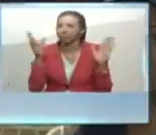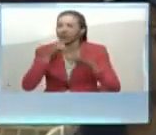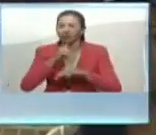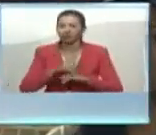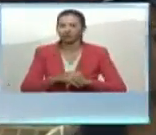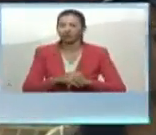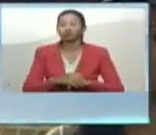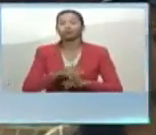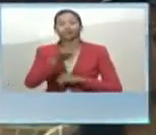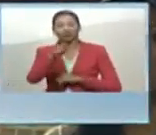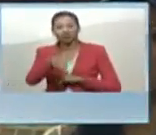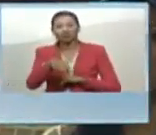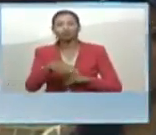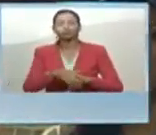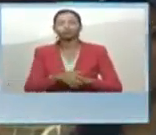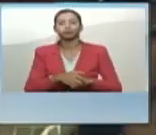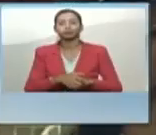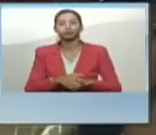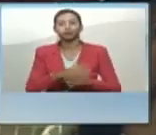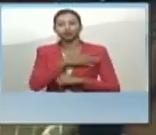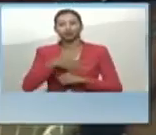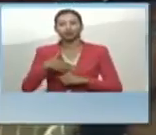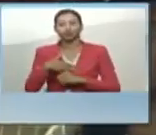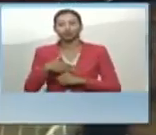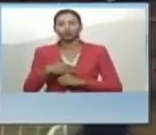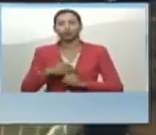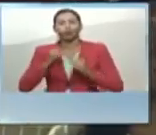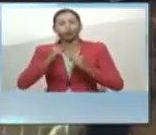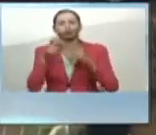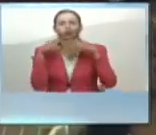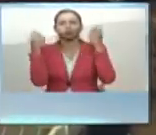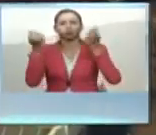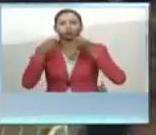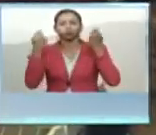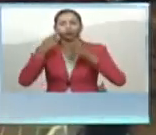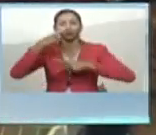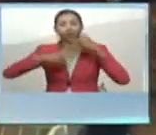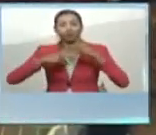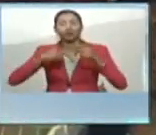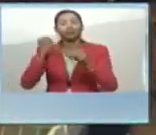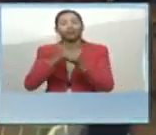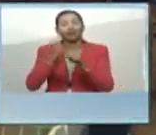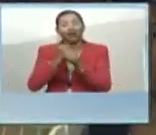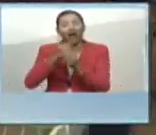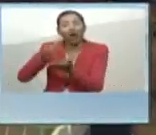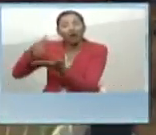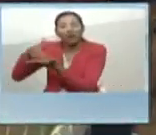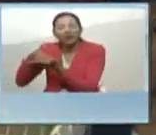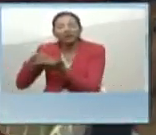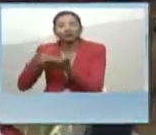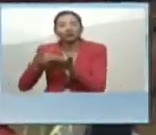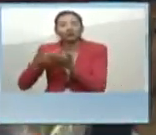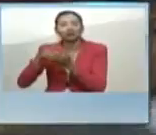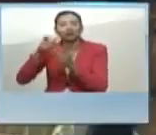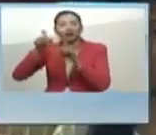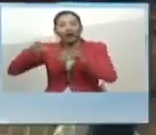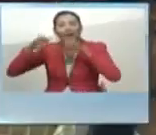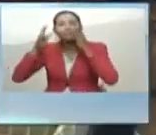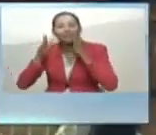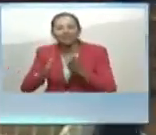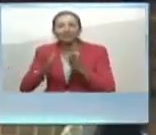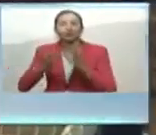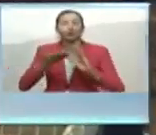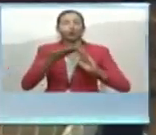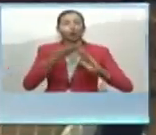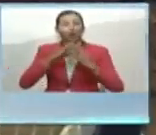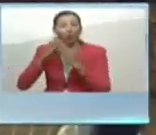Al mismo tiempo vamos a implementar una vigorosa campaña admirable productiva obrera, campesina y comunal, en lo que usted acaba